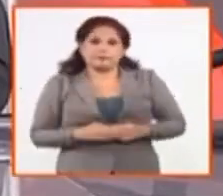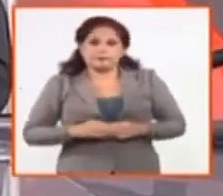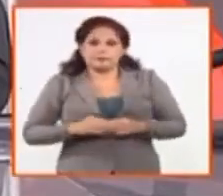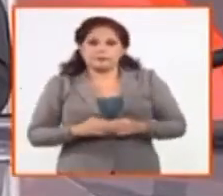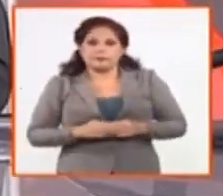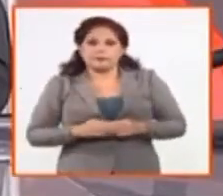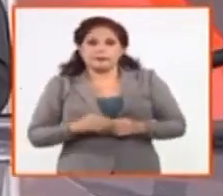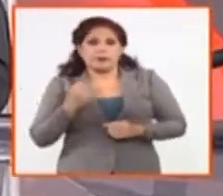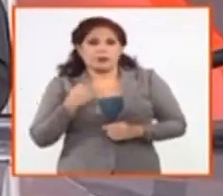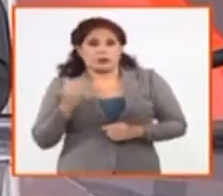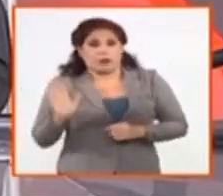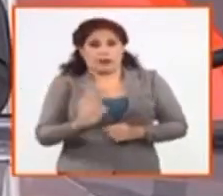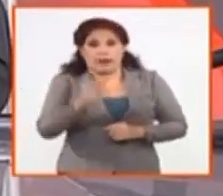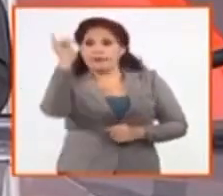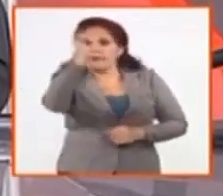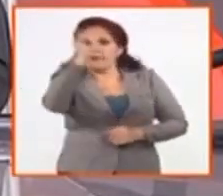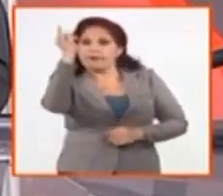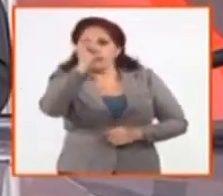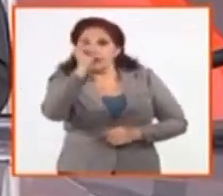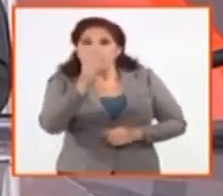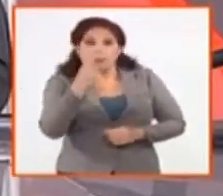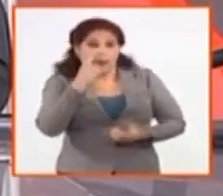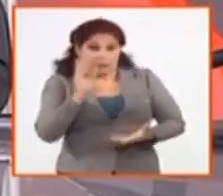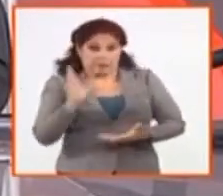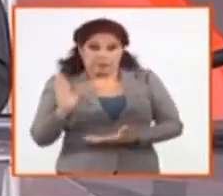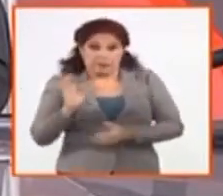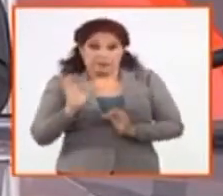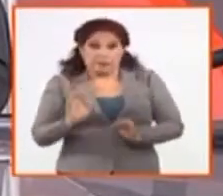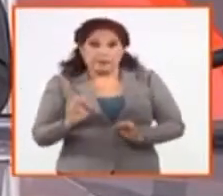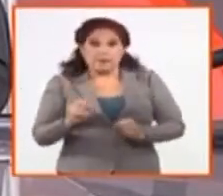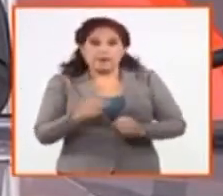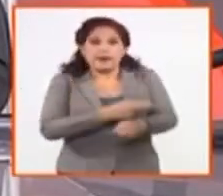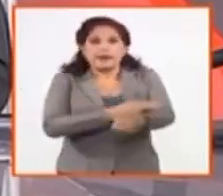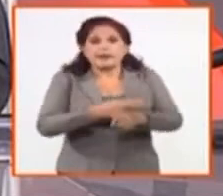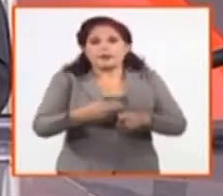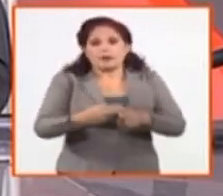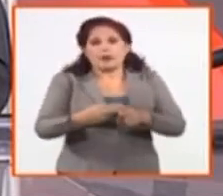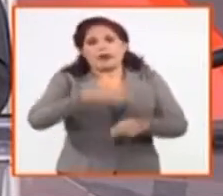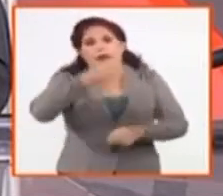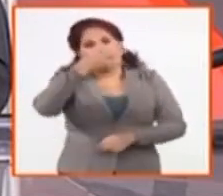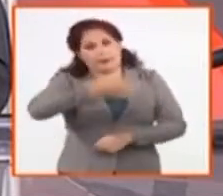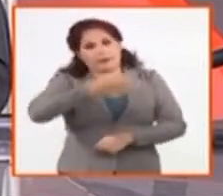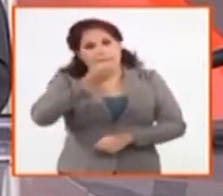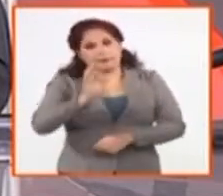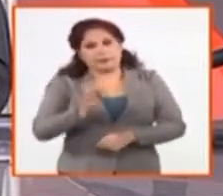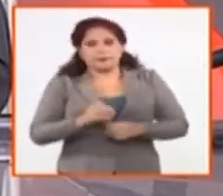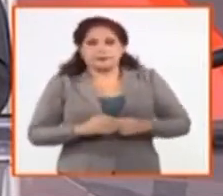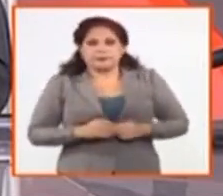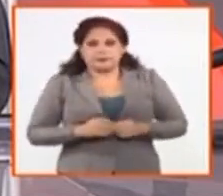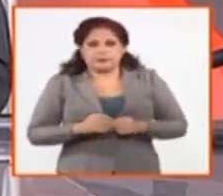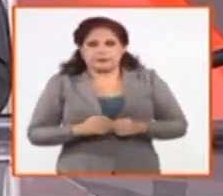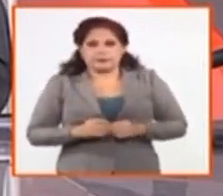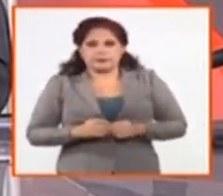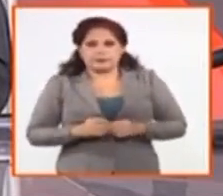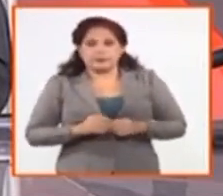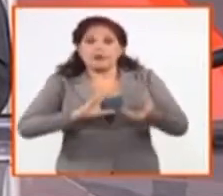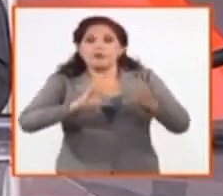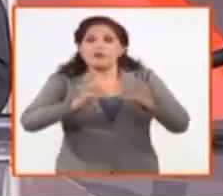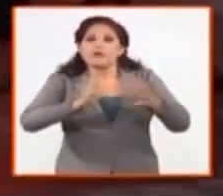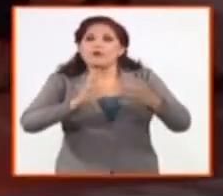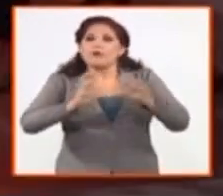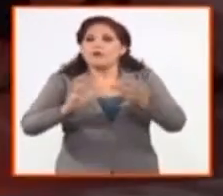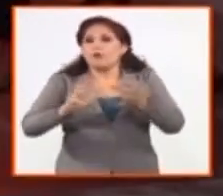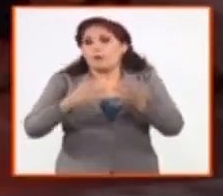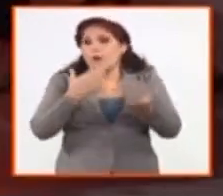panelistas, pero en especial a Enrique, que tiene que ver con lo que estábamos hablando en su primer momento, Enrique, sobre el tema de